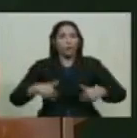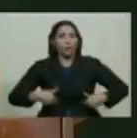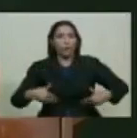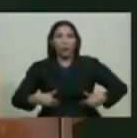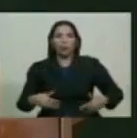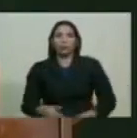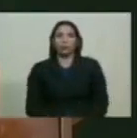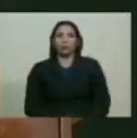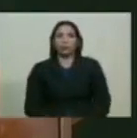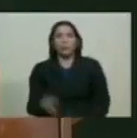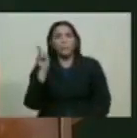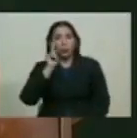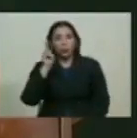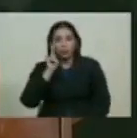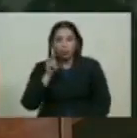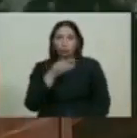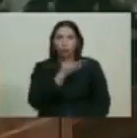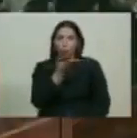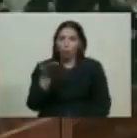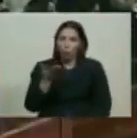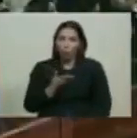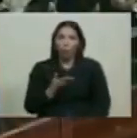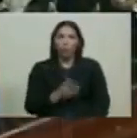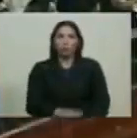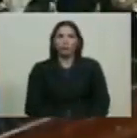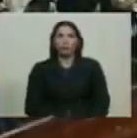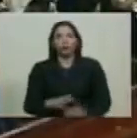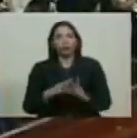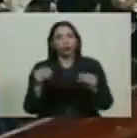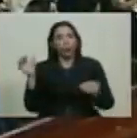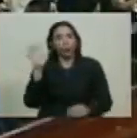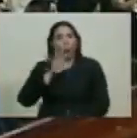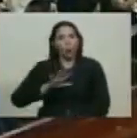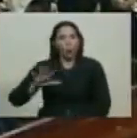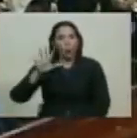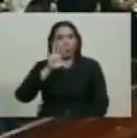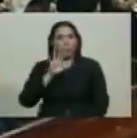también a sus profesores, a sus profesoras en todo el país.